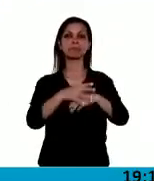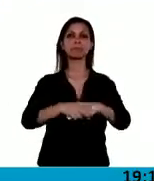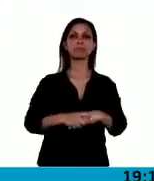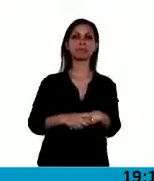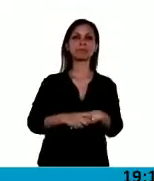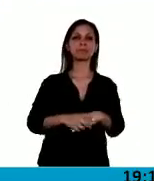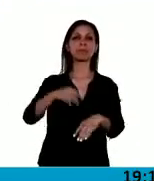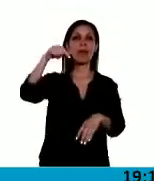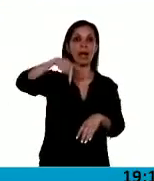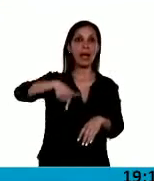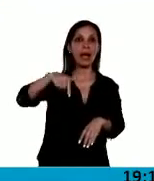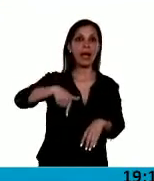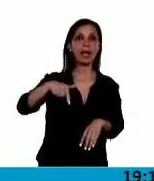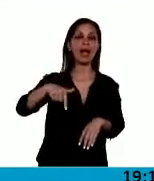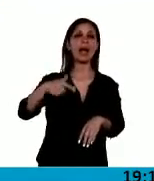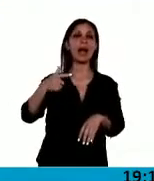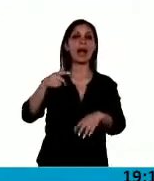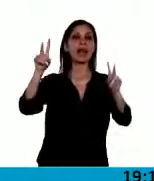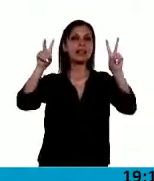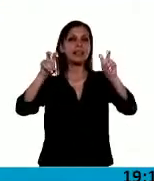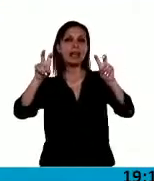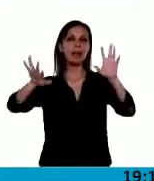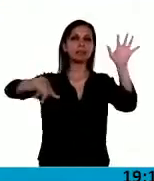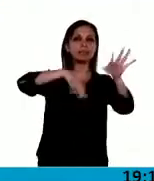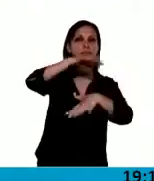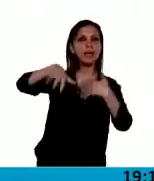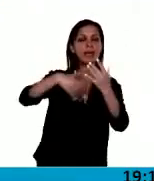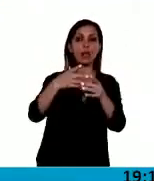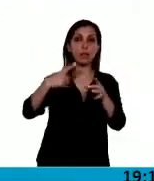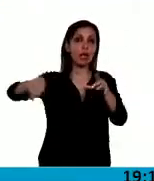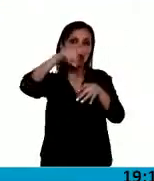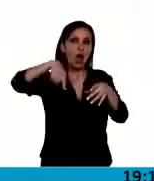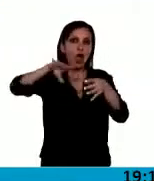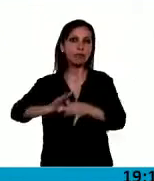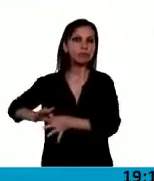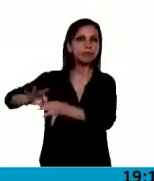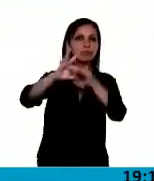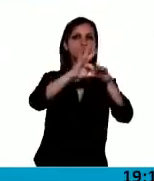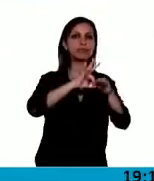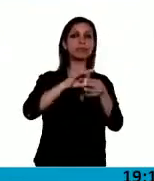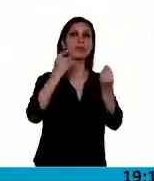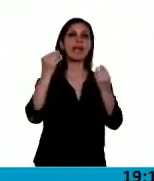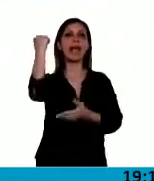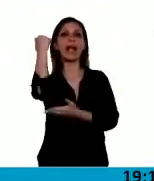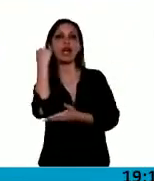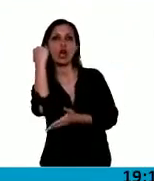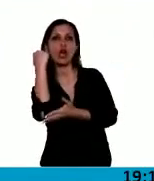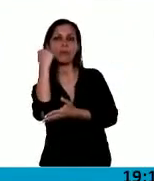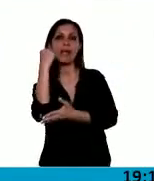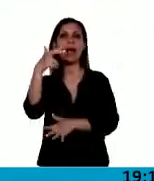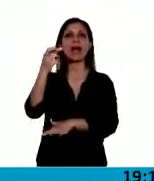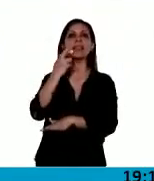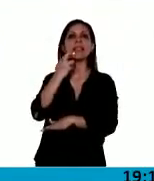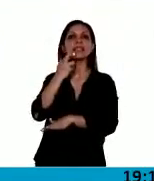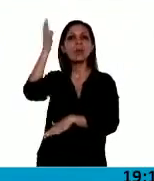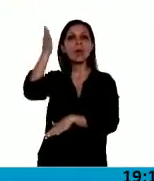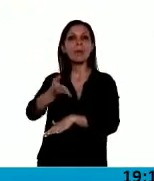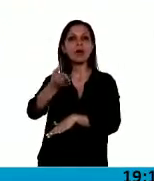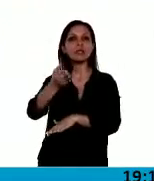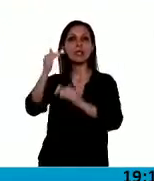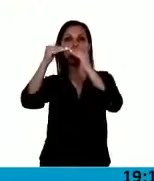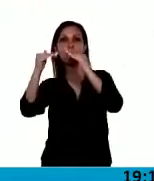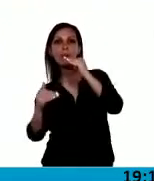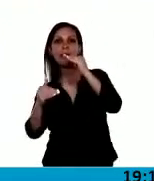tengo que mezclar los temas porque todo tiene que ver con todo porque la economía con un 19% de baja en el pp y